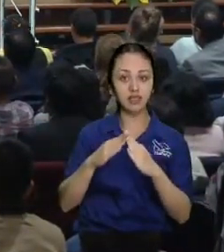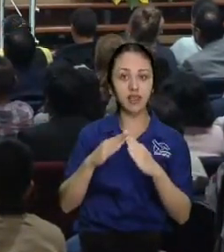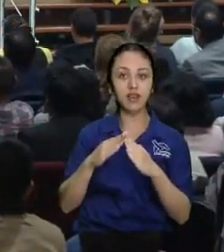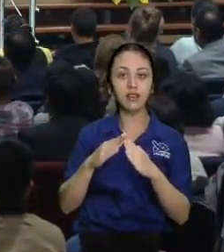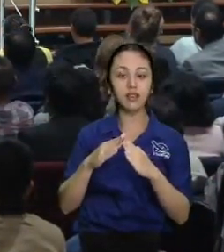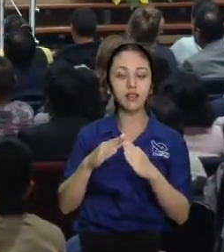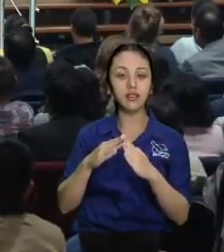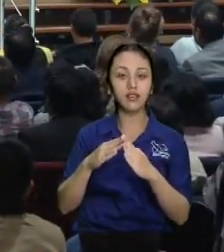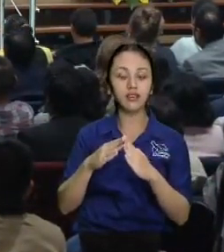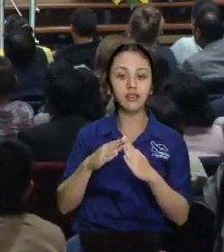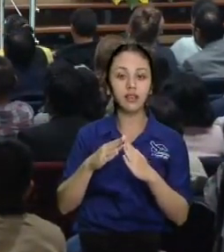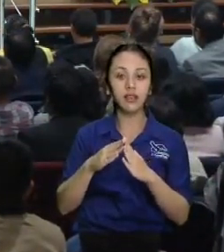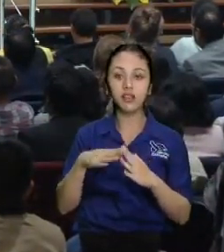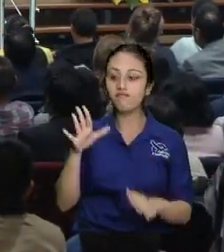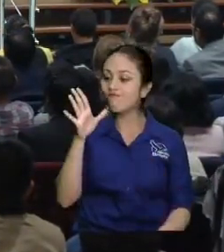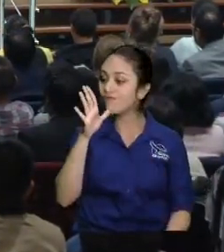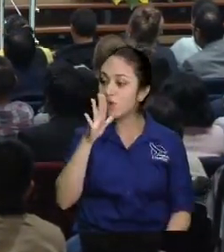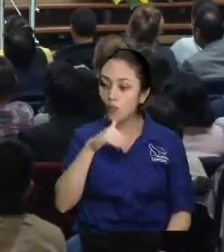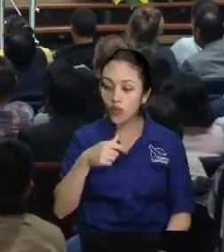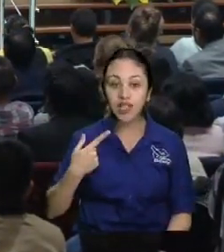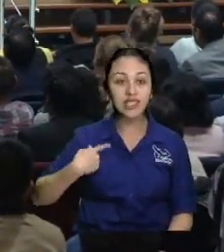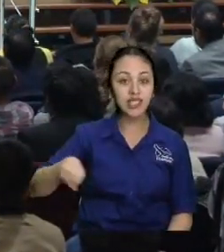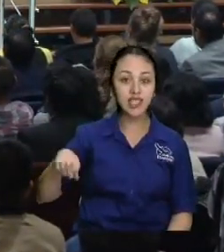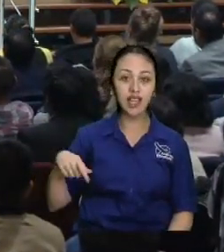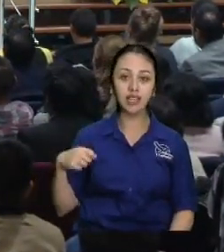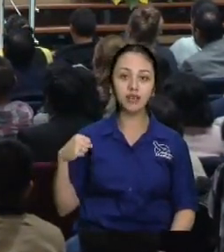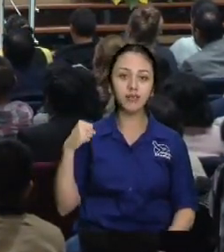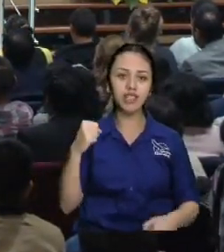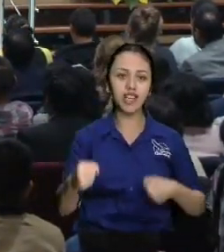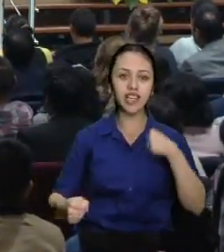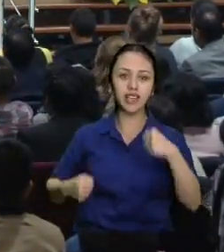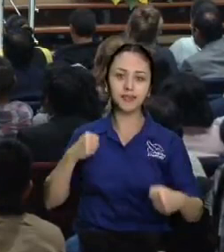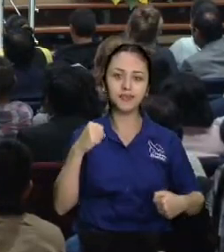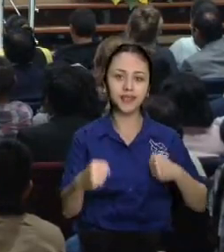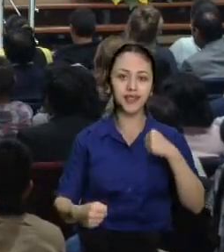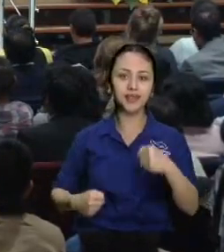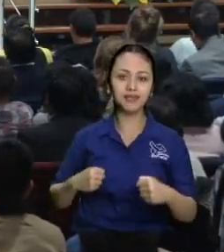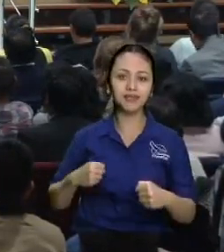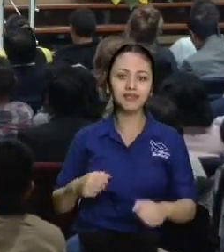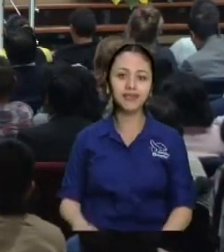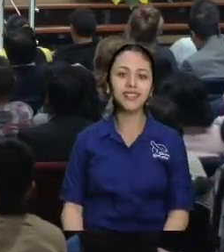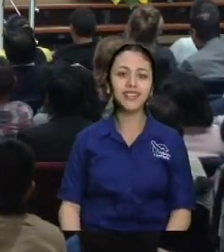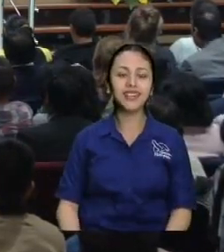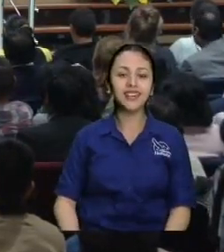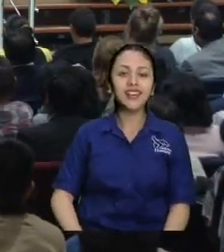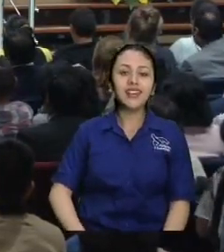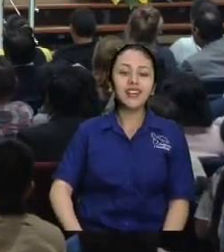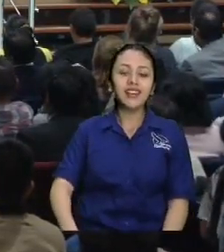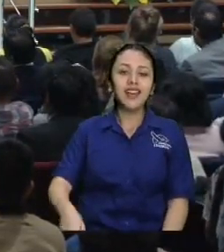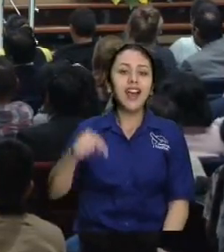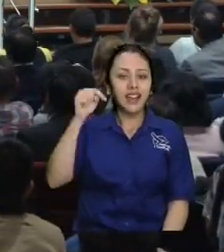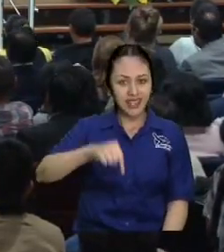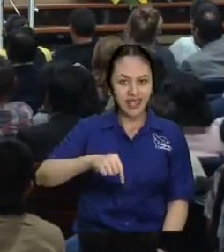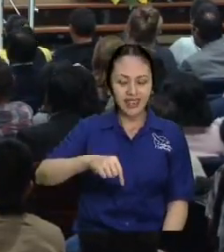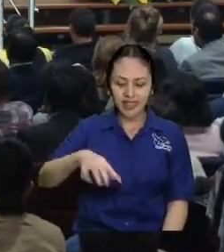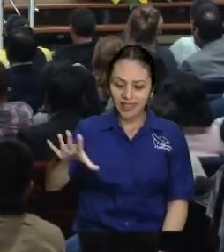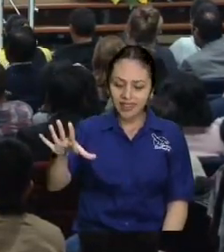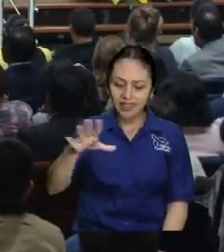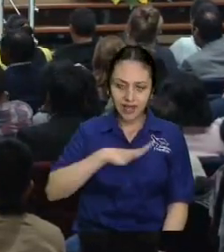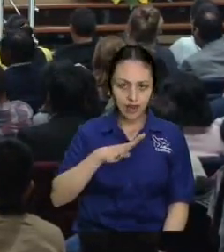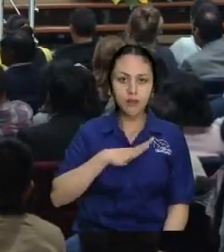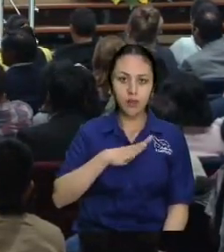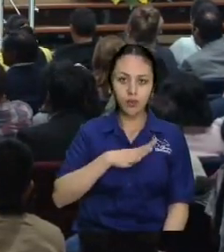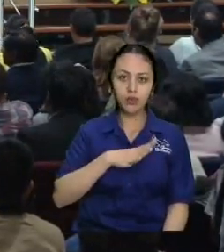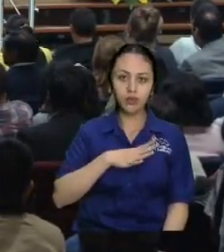No vas a sacar la bicicleta. Pero entonces, aquí es en donde nos tenemos que poner de acuerdo y debemos de ser un equipo.